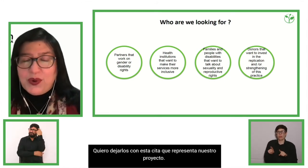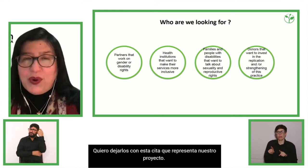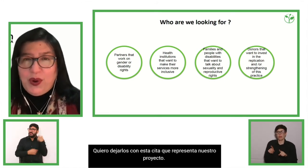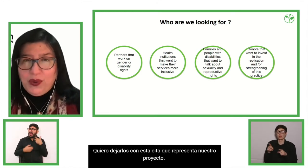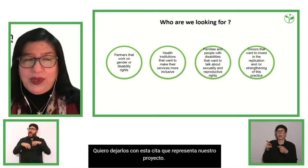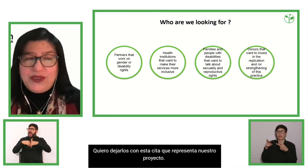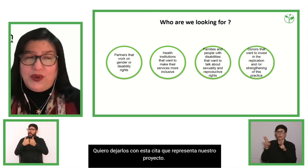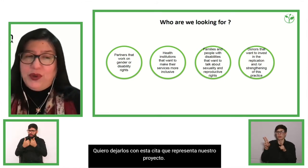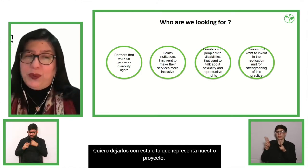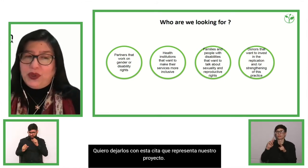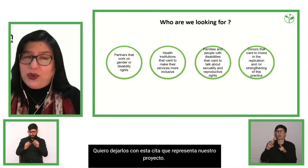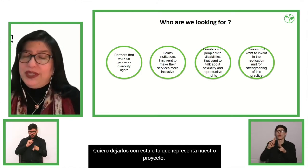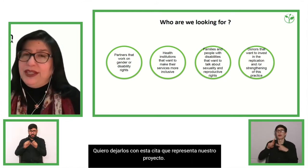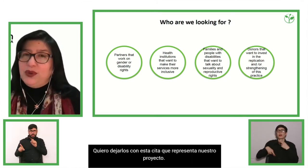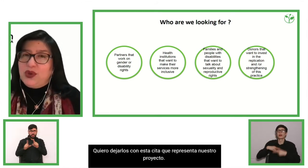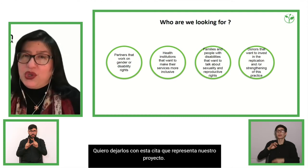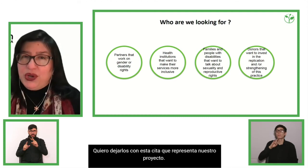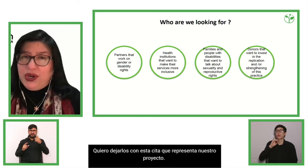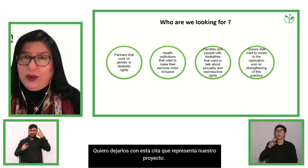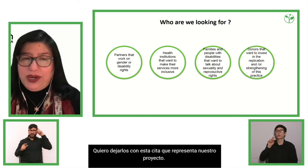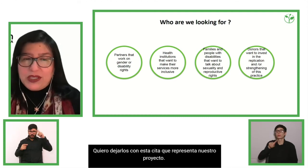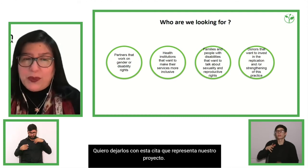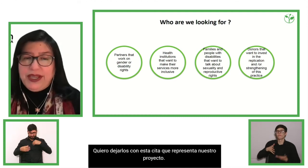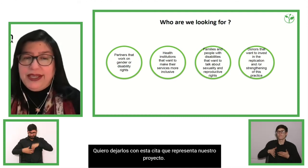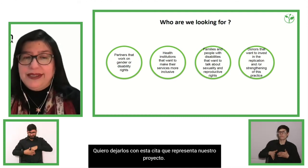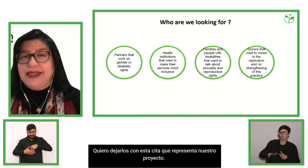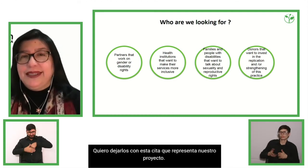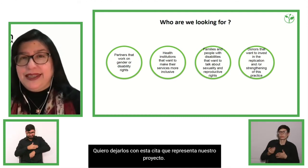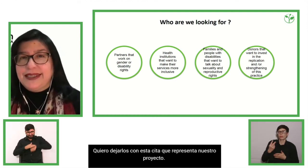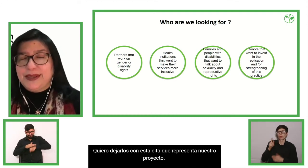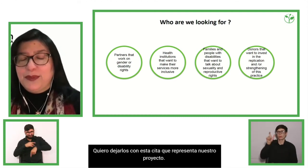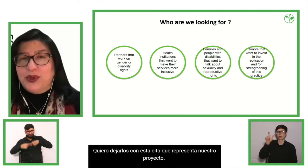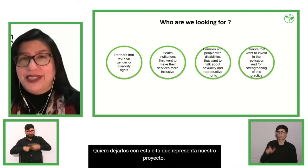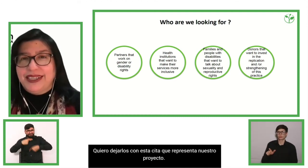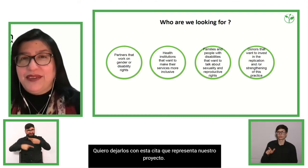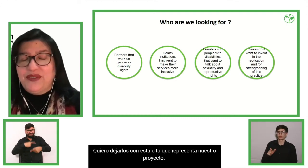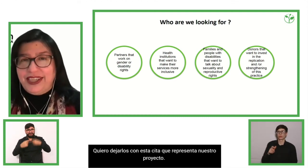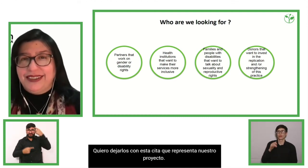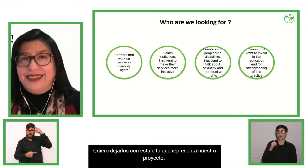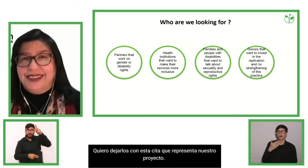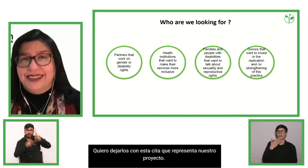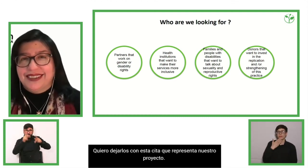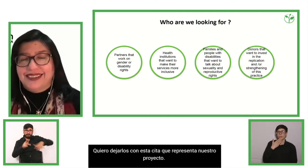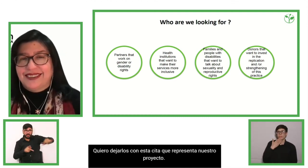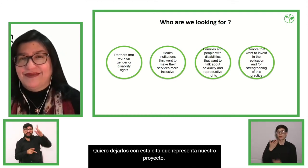you always for the opportunity to share our experience in this